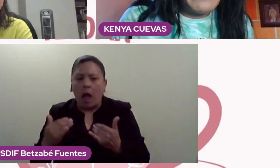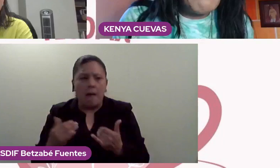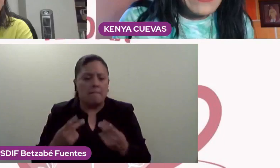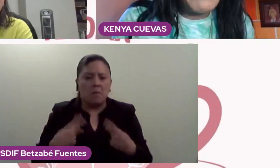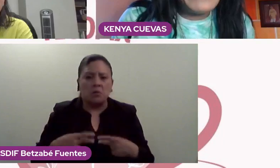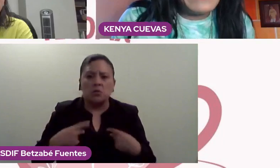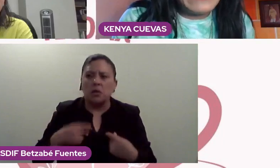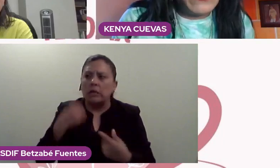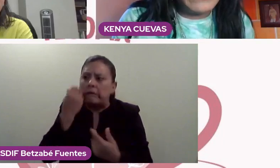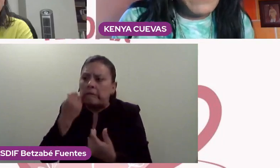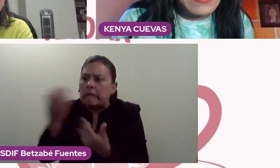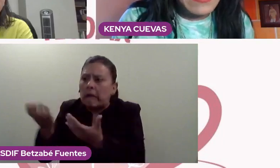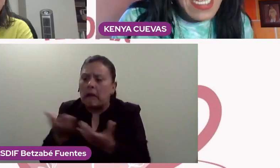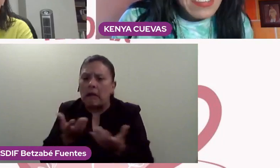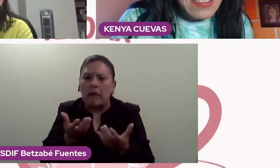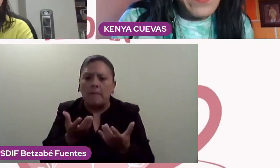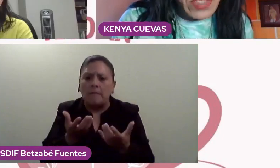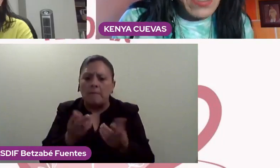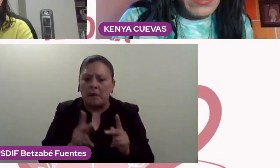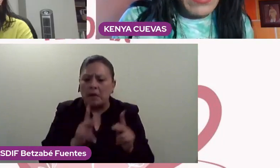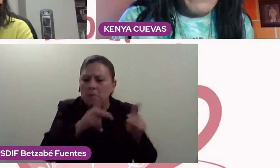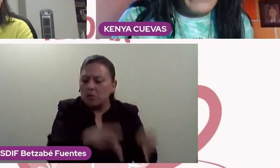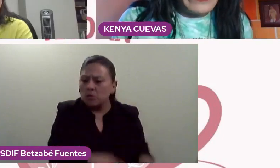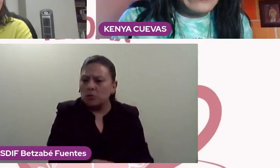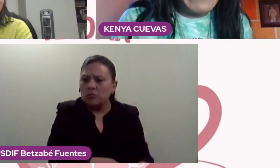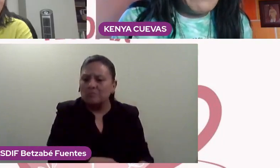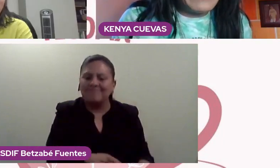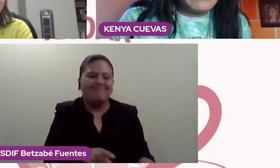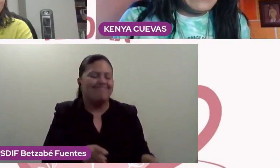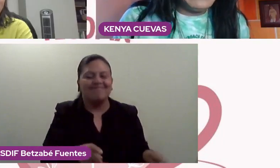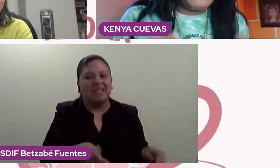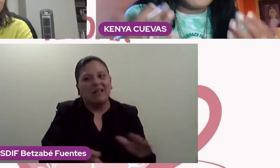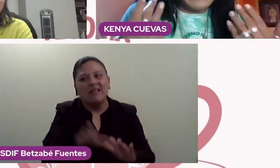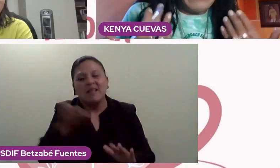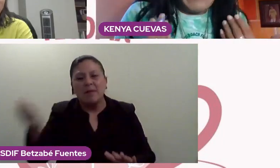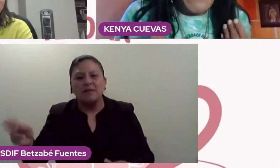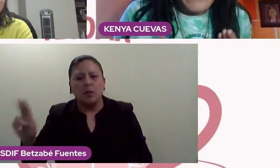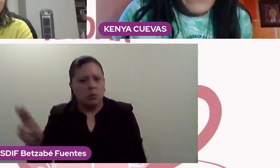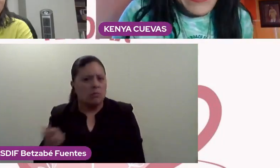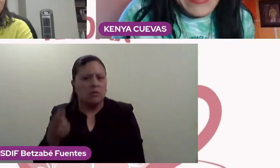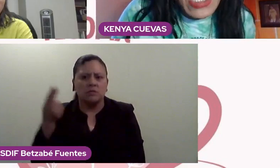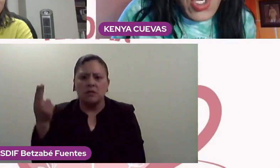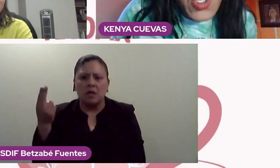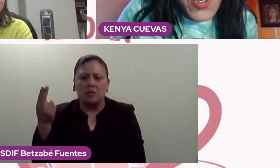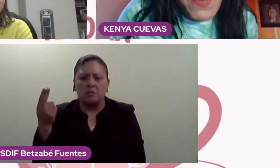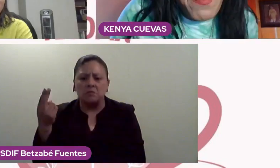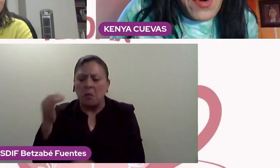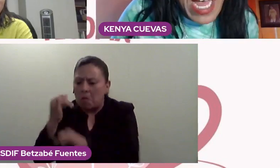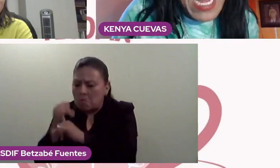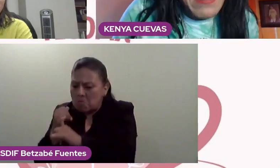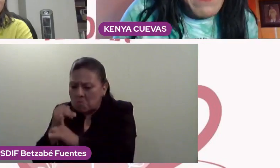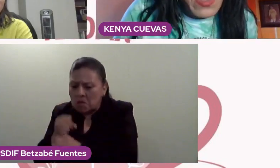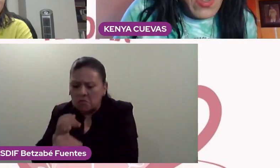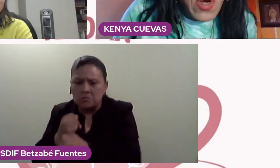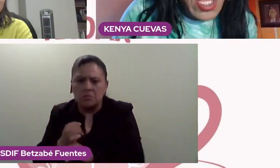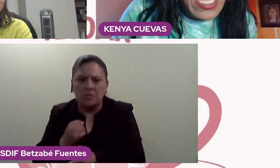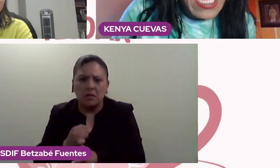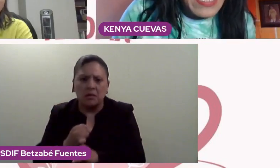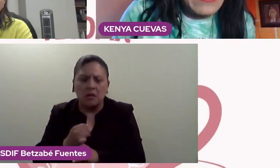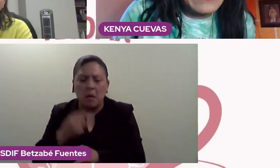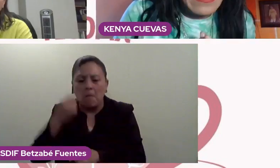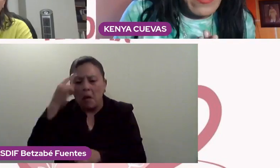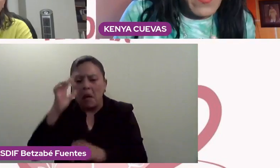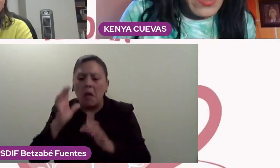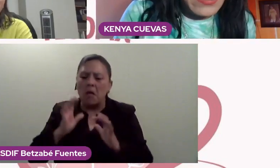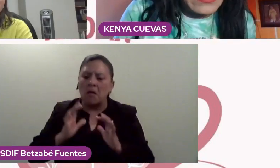se enviaban a las universidades, ¿no? Por el tema de la modificación corporal,